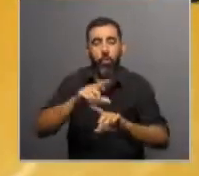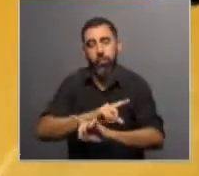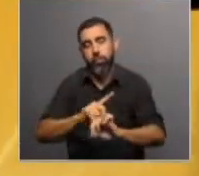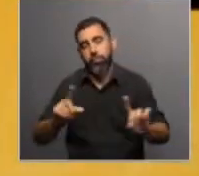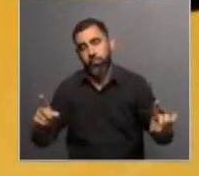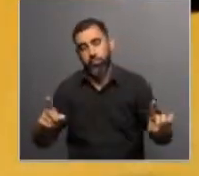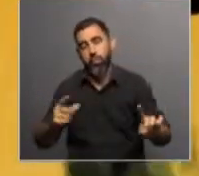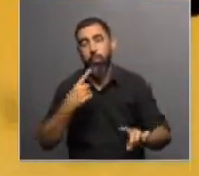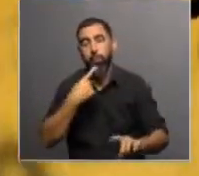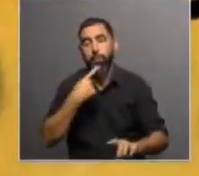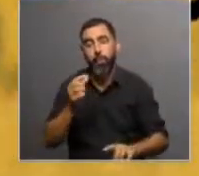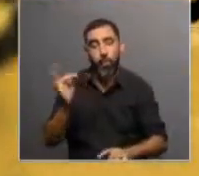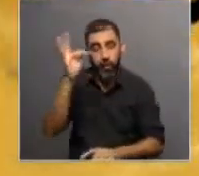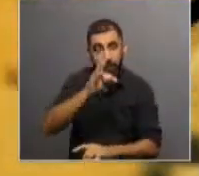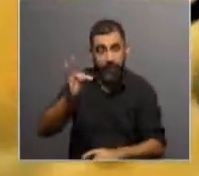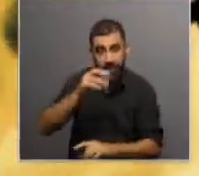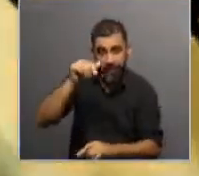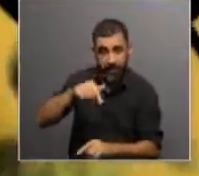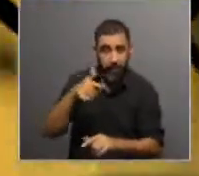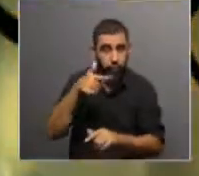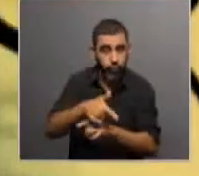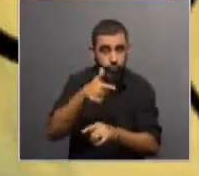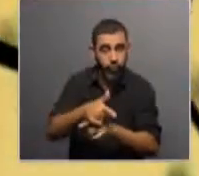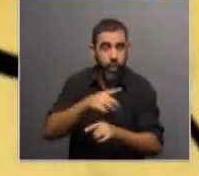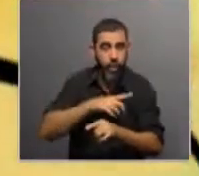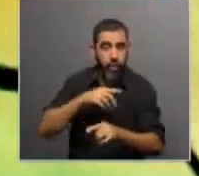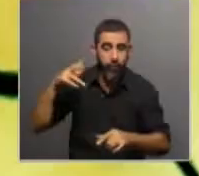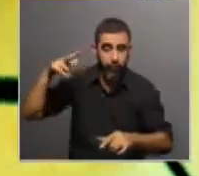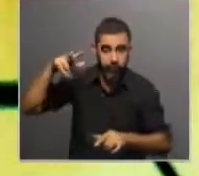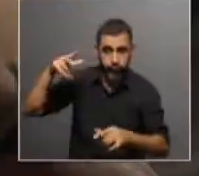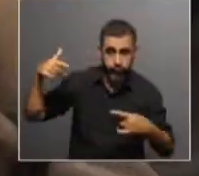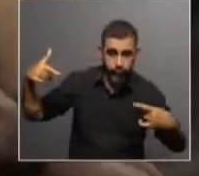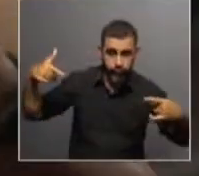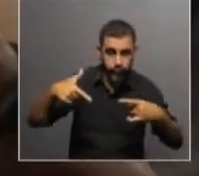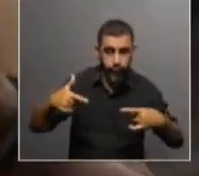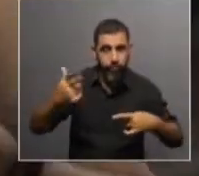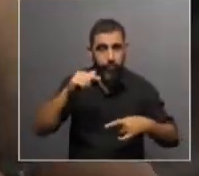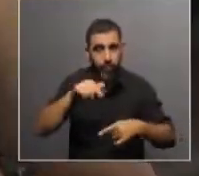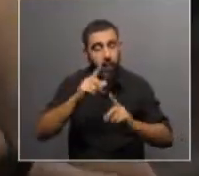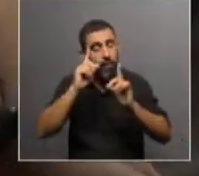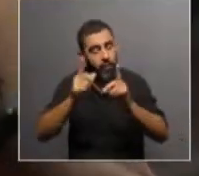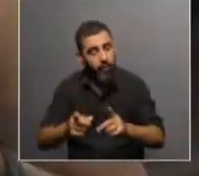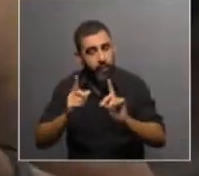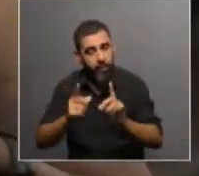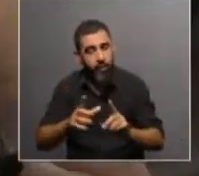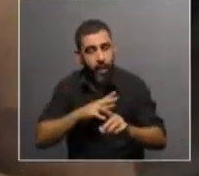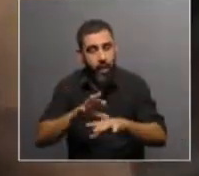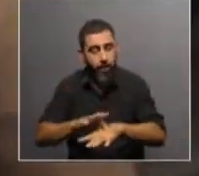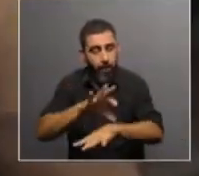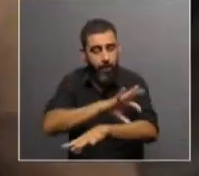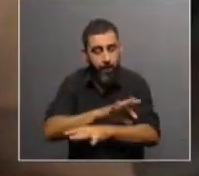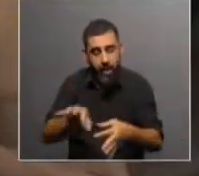Por ejemplo, en el taller de soldadura de aquí, tú ves que tienen los extractores focalizados, pero claro, ellos también tienen que tener